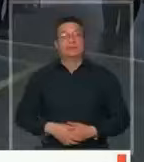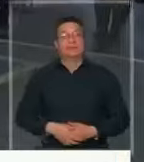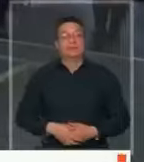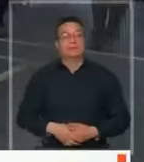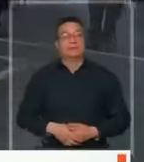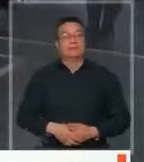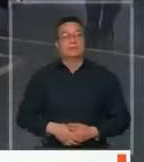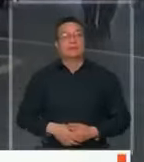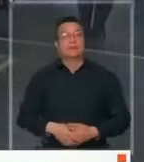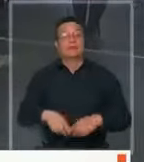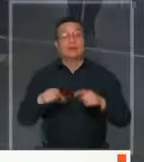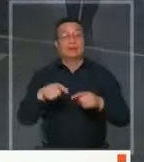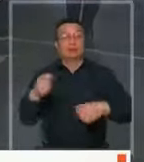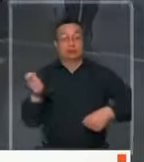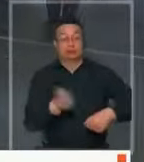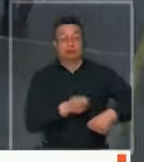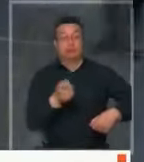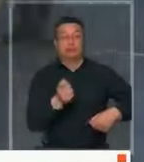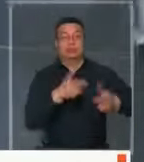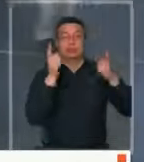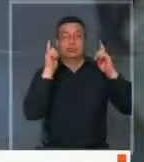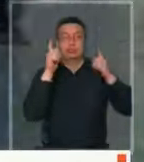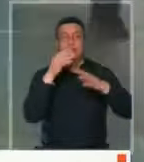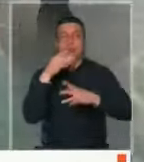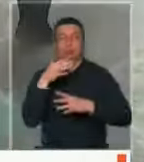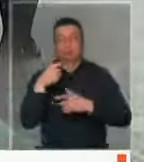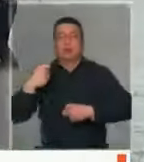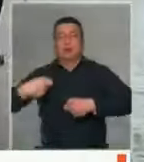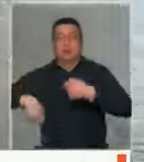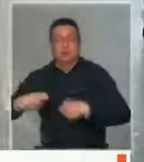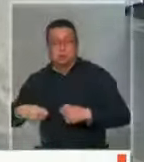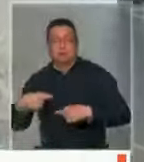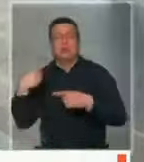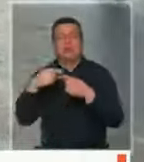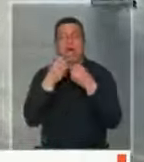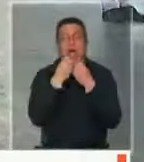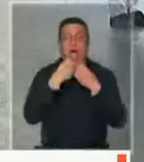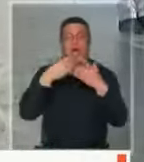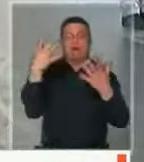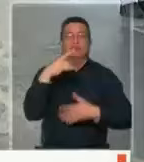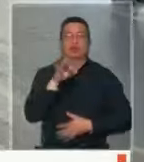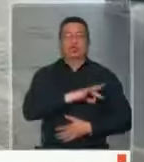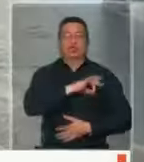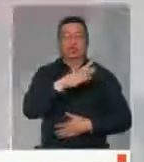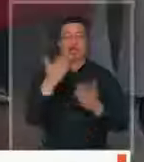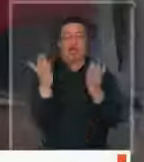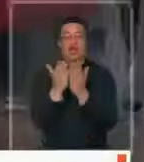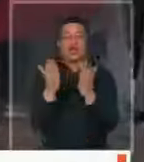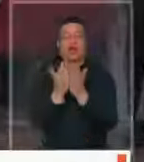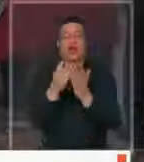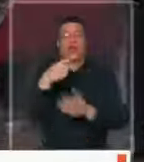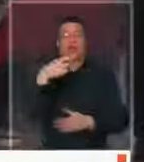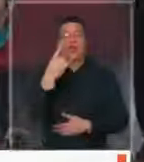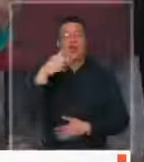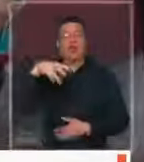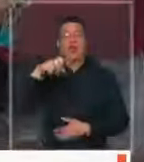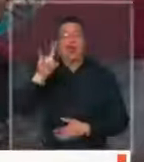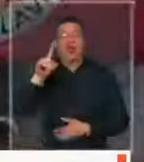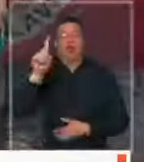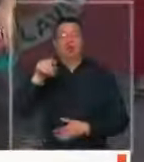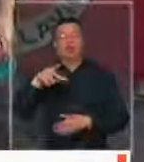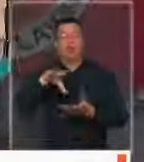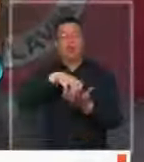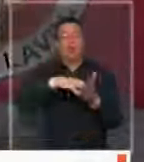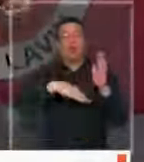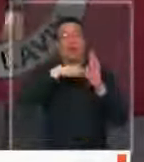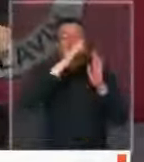Al ritmo del bombo, los xilófonos y las baterías, se entonaba el himno nacional en el Colegio Jorge Unio Segers de La Pintana para dar